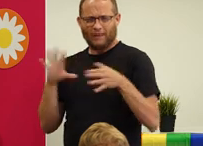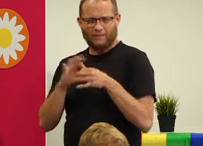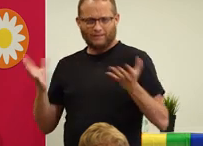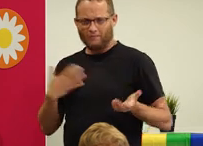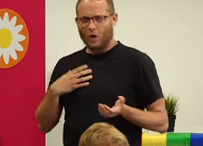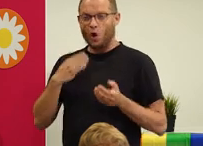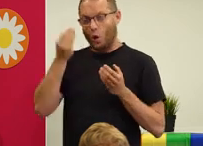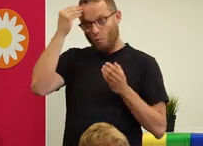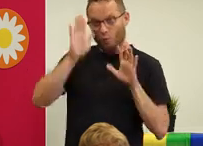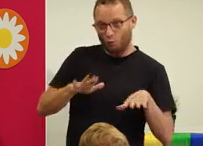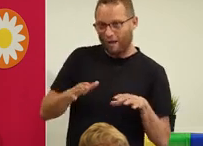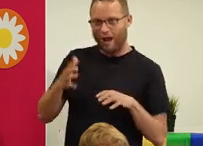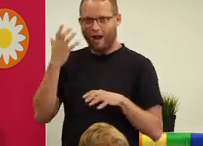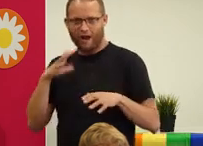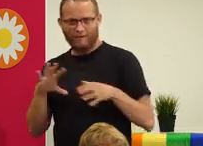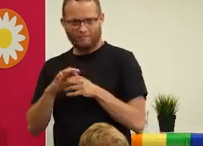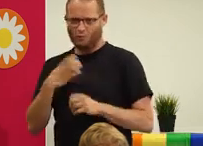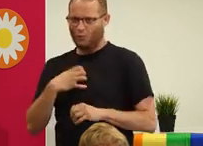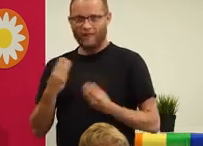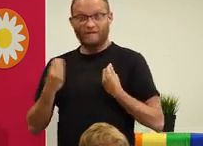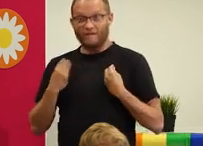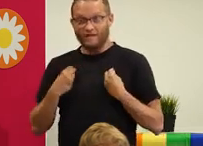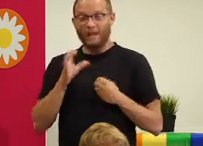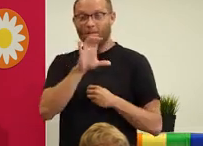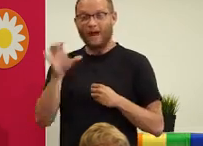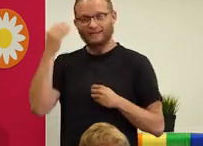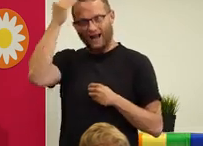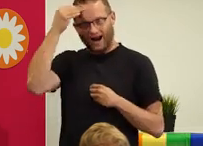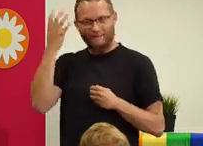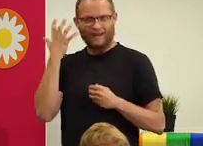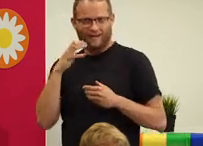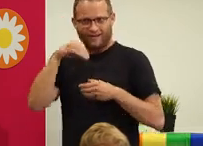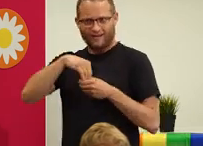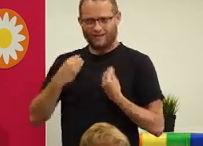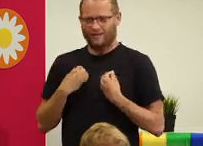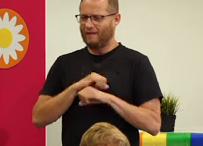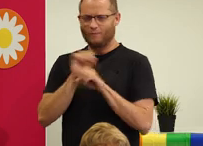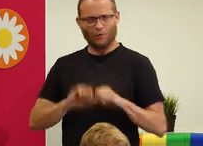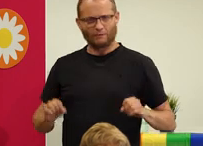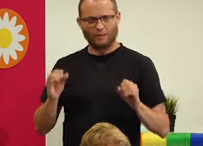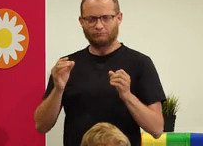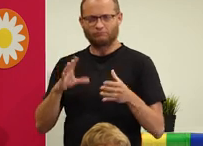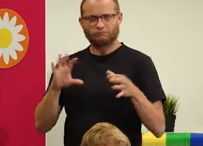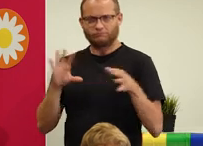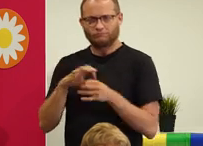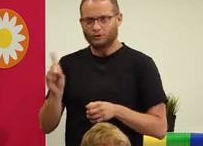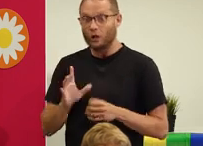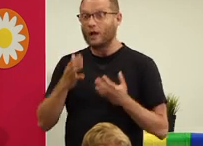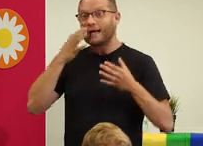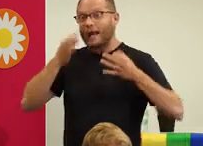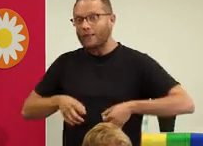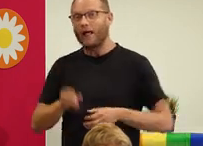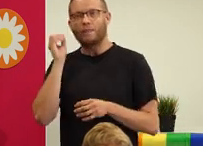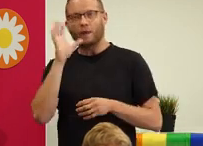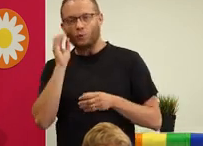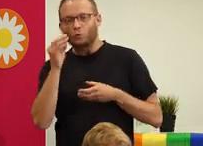y ser musulmán es incompatible, vivir en un país árabe siendo queer es incompatible. Y la realidad es que en este discurso